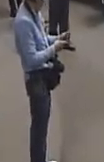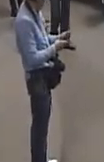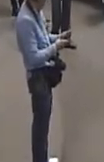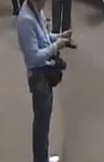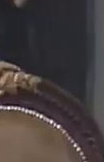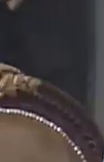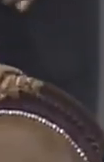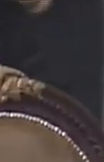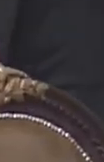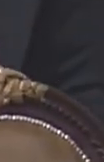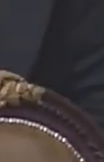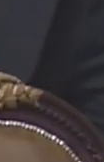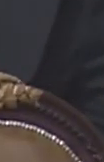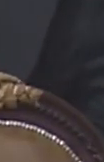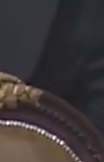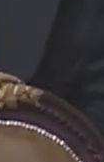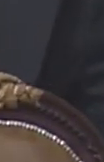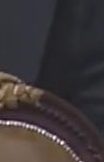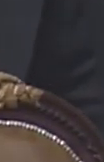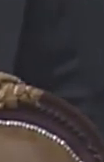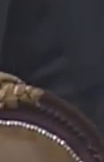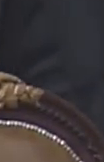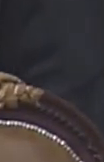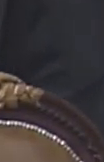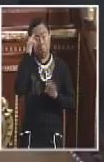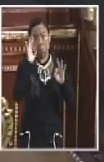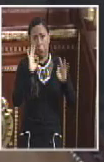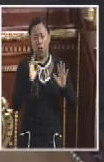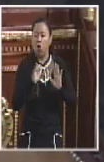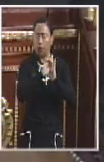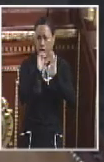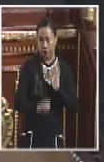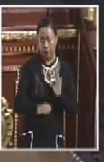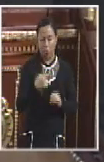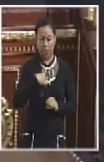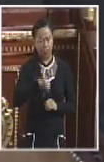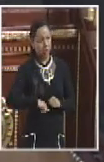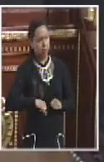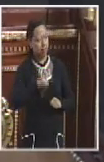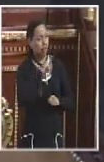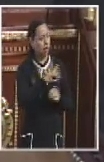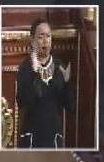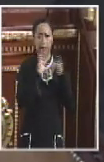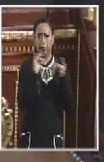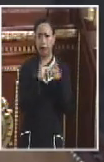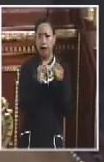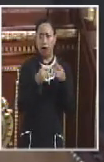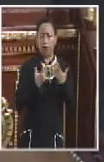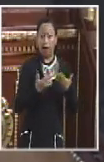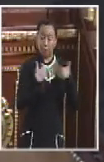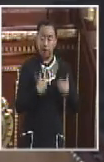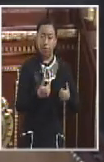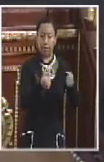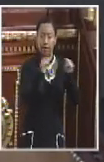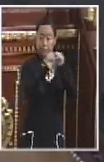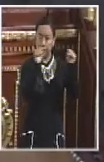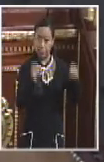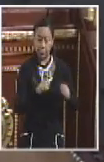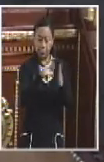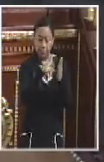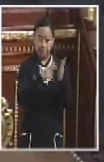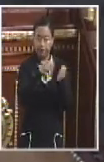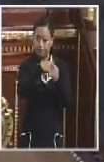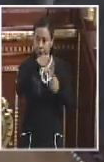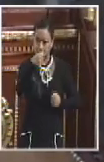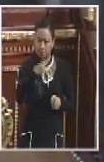que a su juicio son correctas. Llama la atención que diga que en una interpretación sistemática de la Constitución se